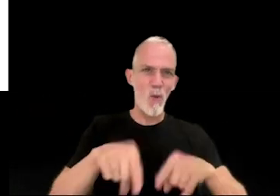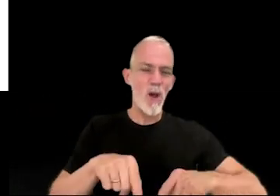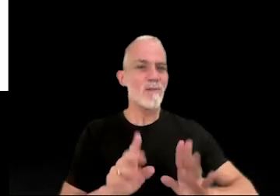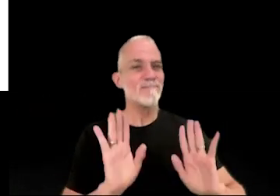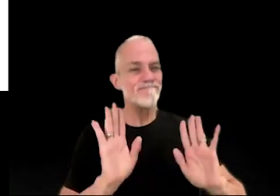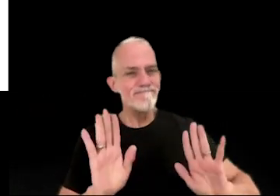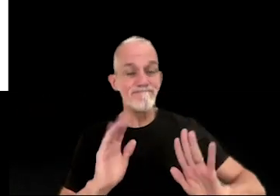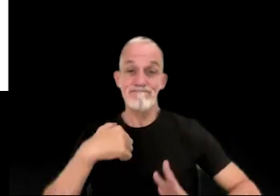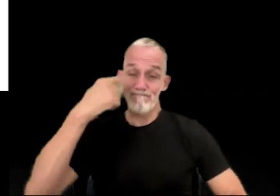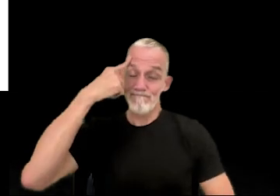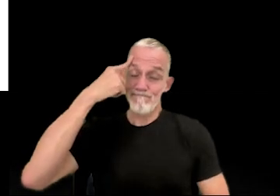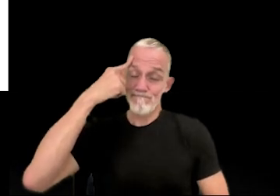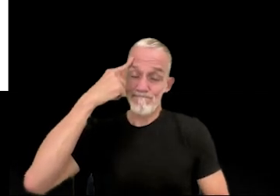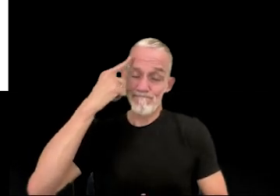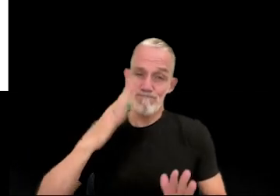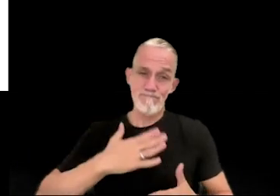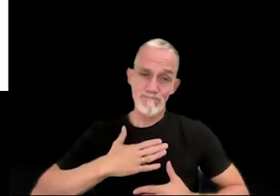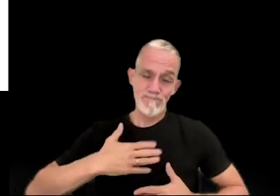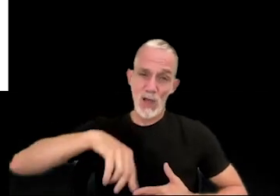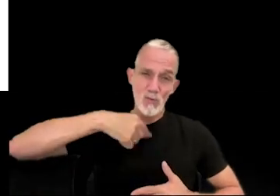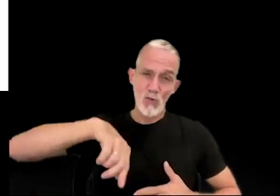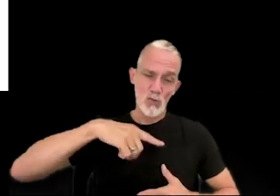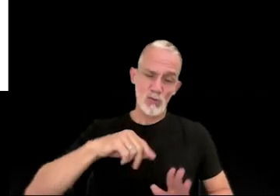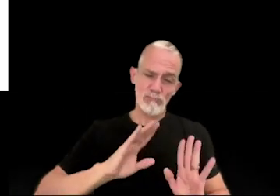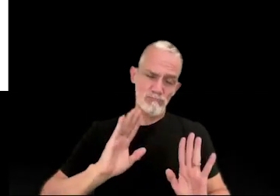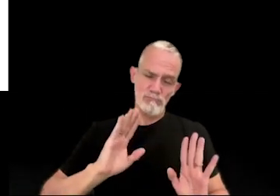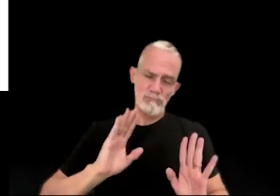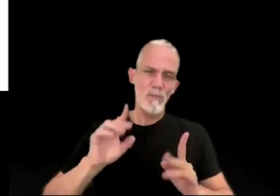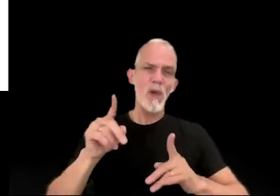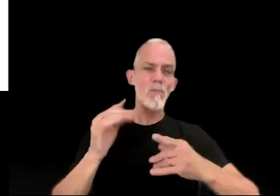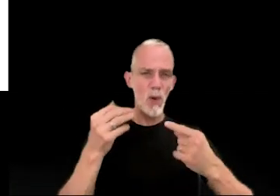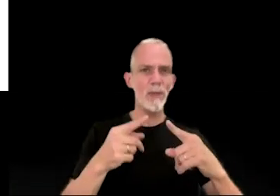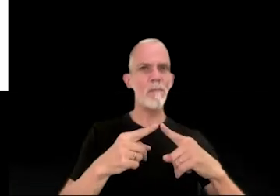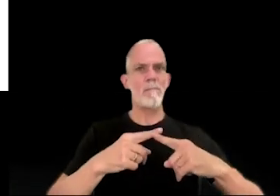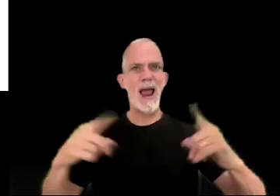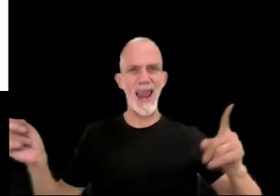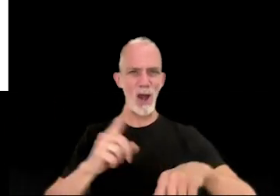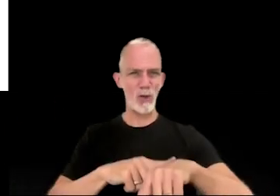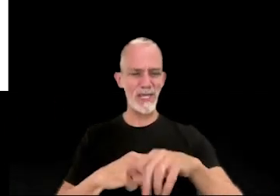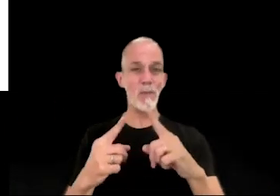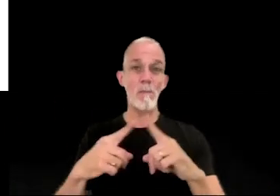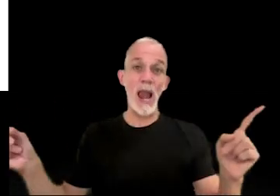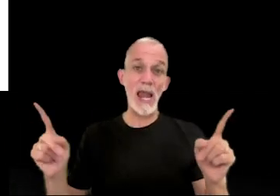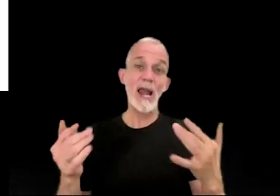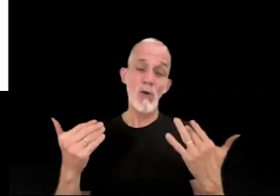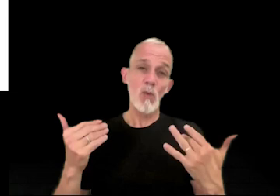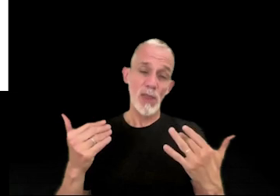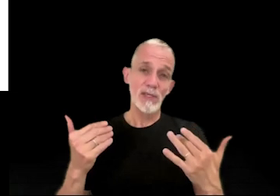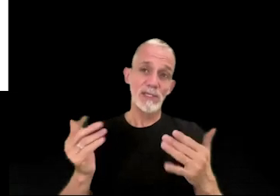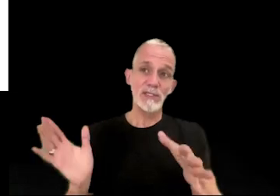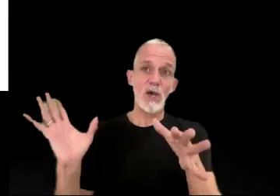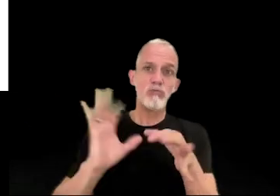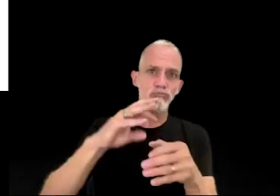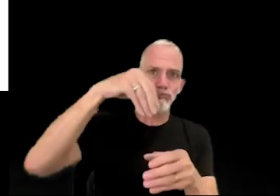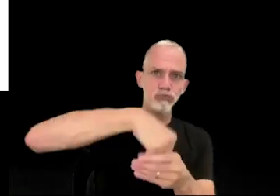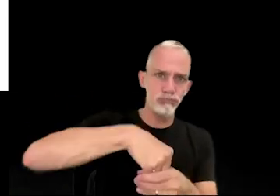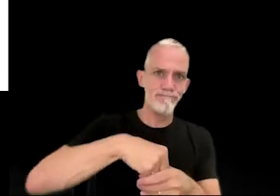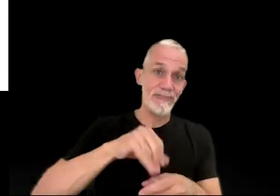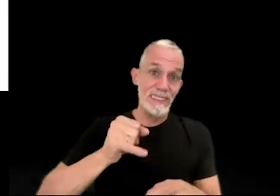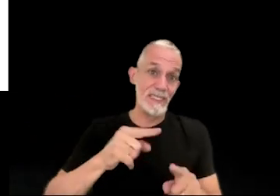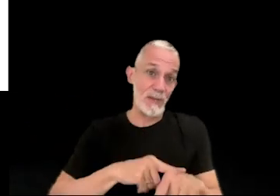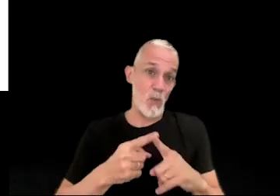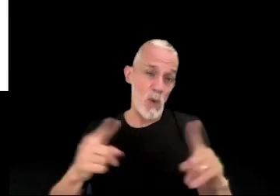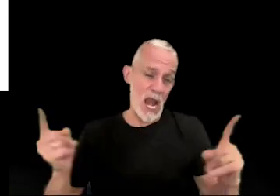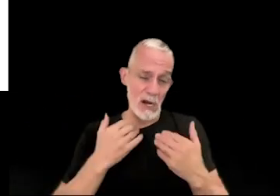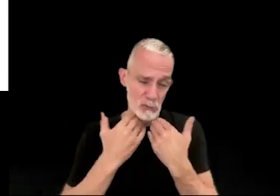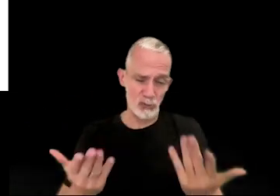que la previsión no está de más porque quizás puede llegar a extenderse en el tiempo las posibilidades de adhesión.